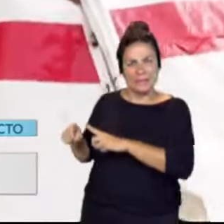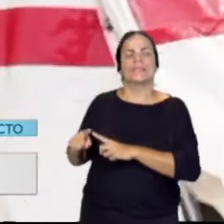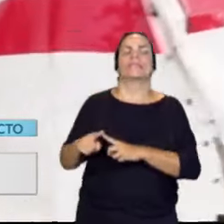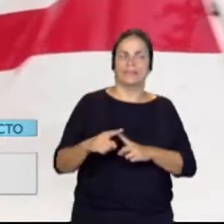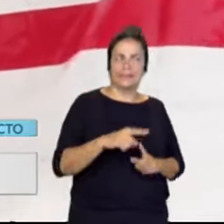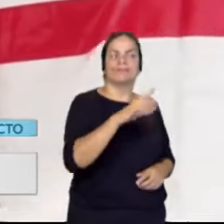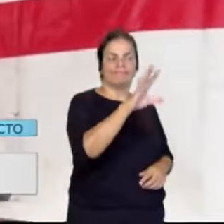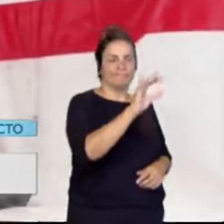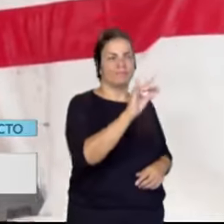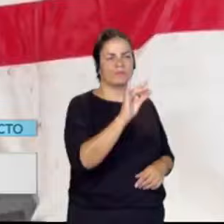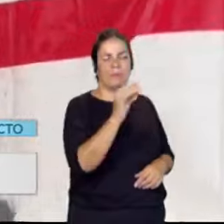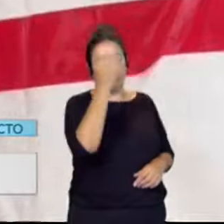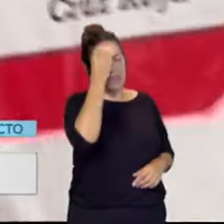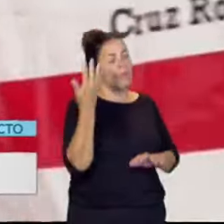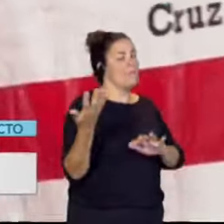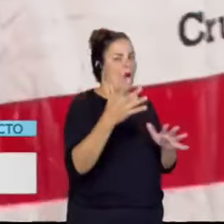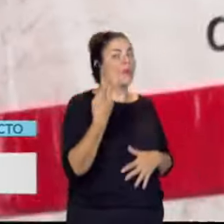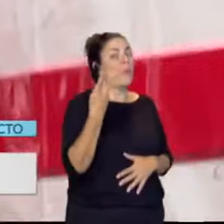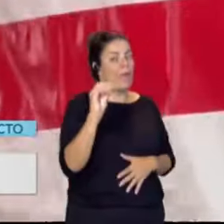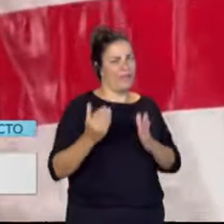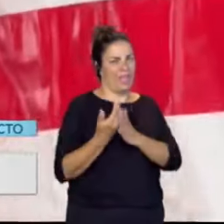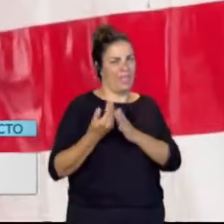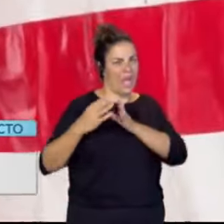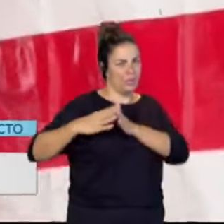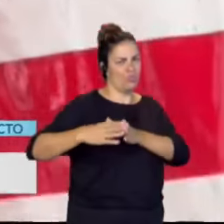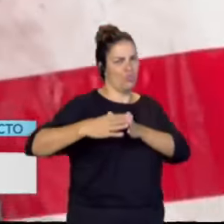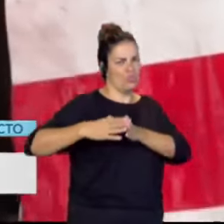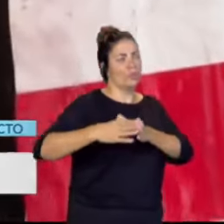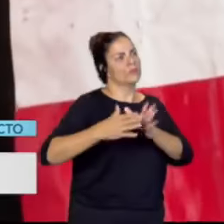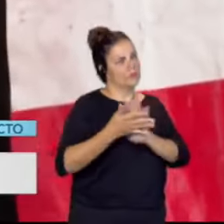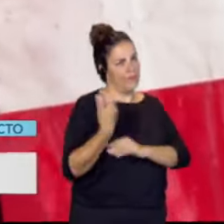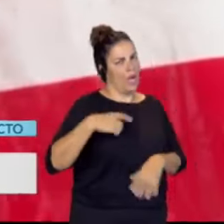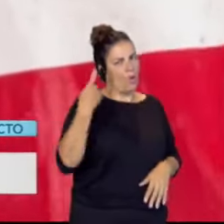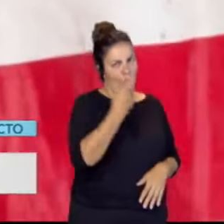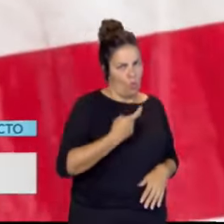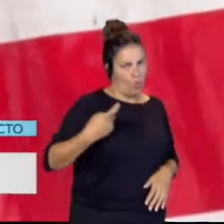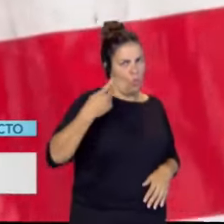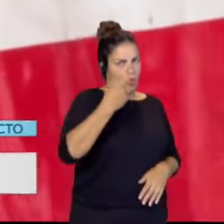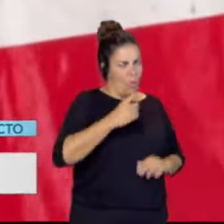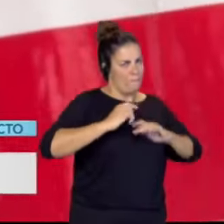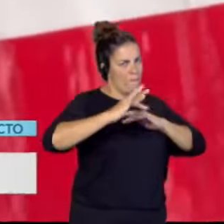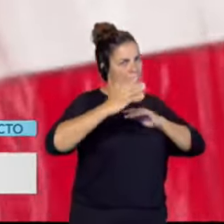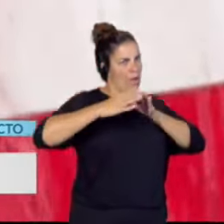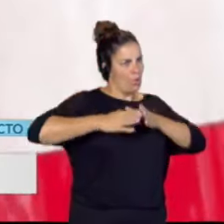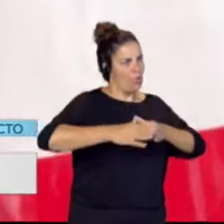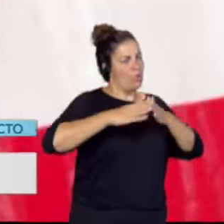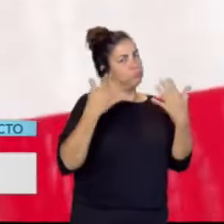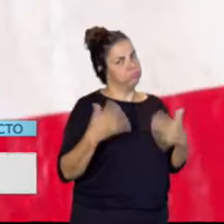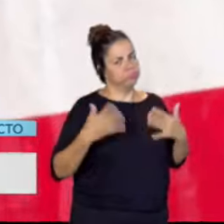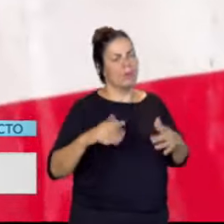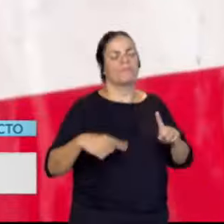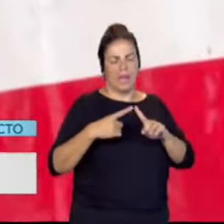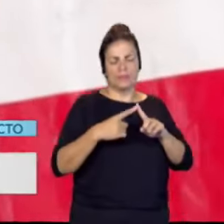que son más o menos unos 20 días, lo cual es un periodo bastante prolongado para estar en el mar. Y las procedencias sí